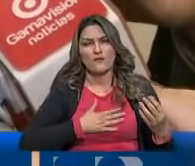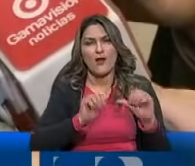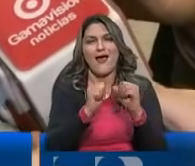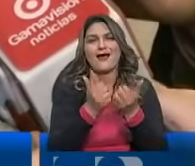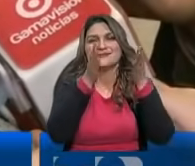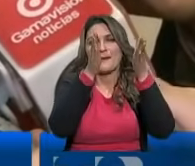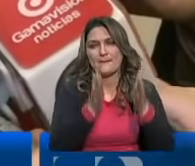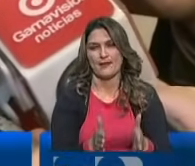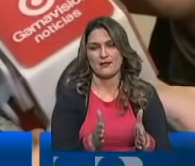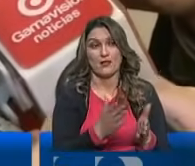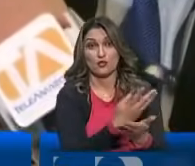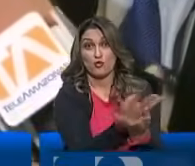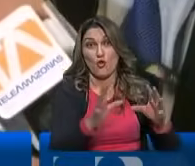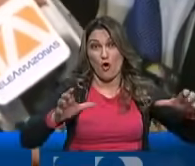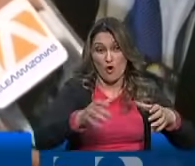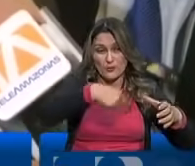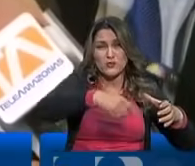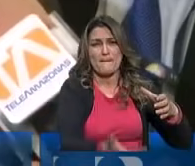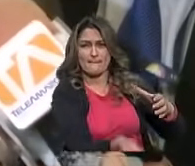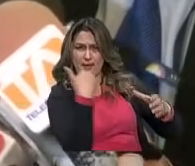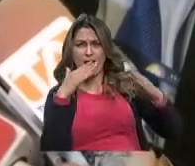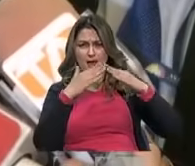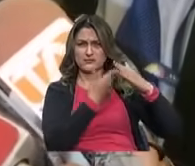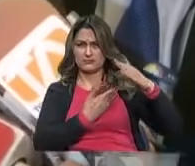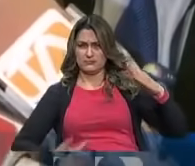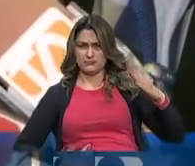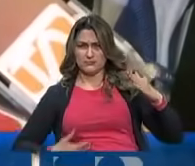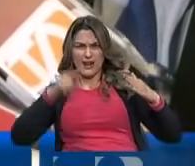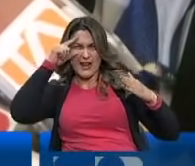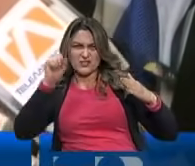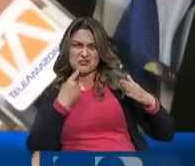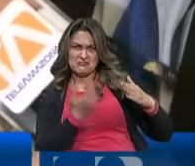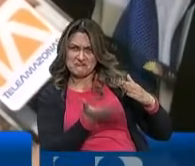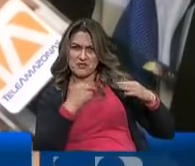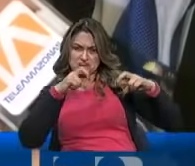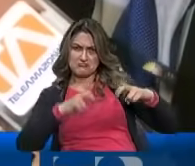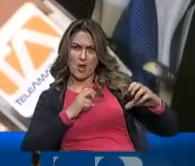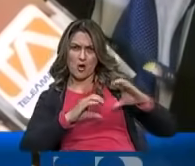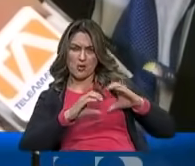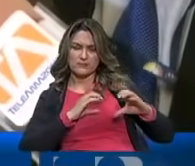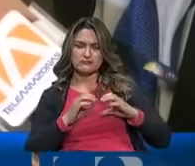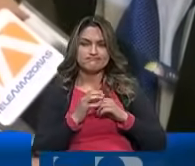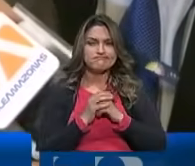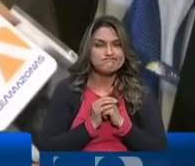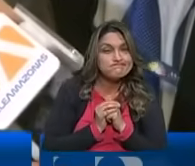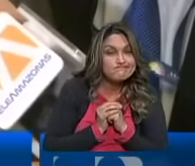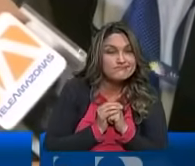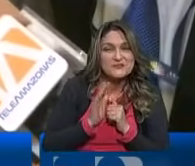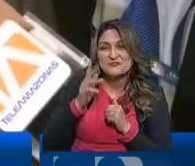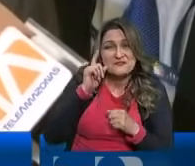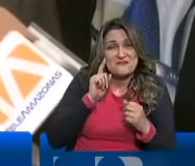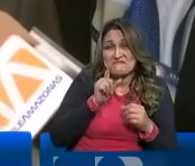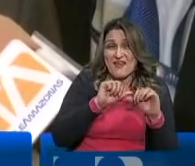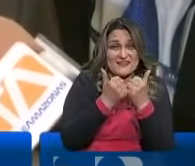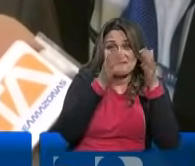le tiene que responder a la asamblea y no al revés. No interesa si es aquí en la asamblea o es en el Palacio de Gobierno. Lo interesante es de que el presidente a la